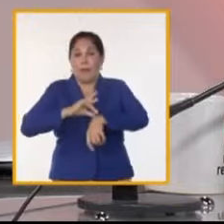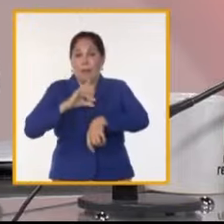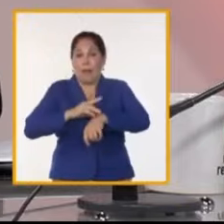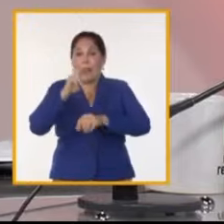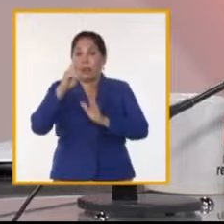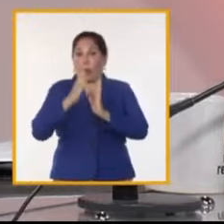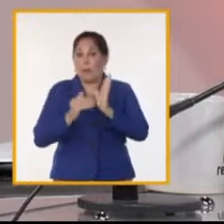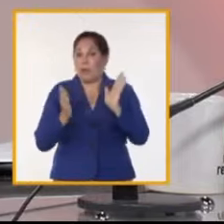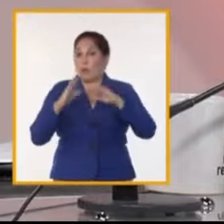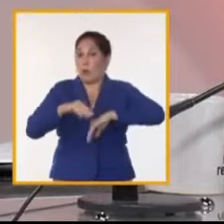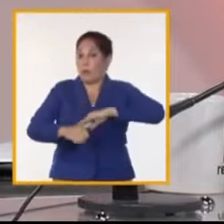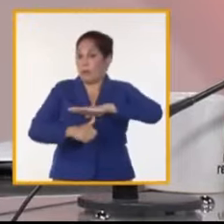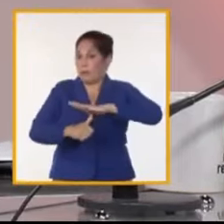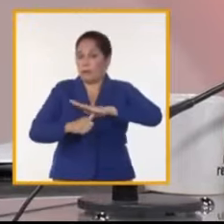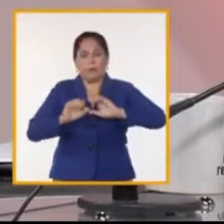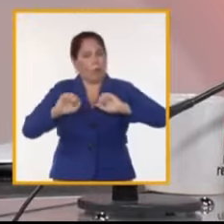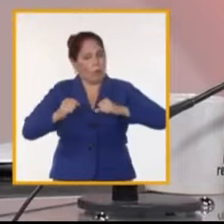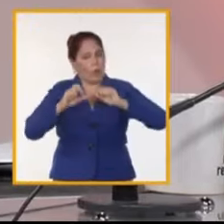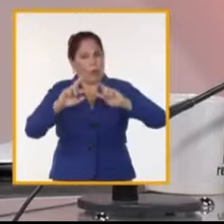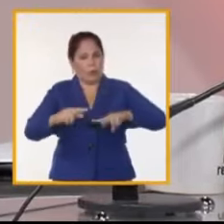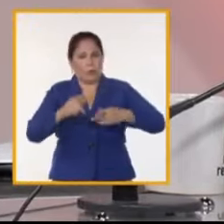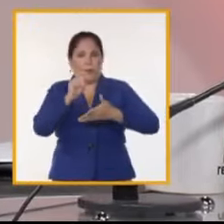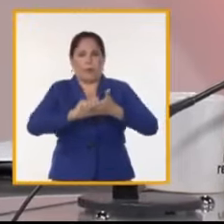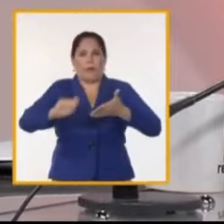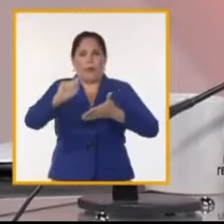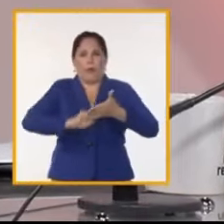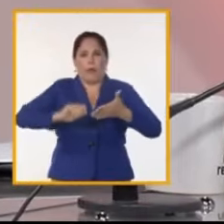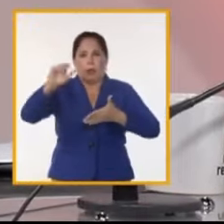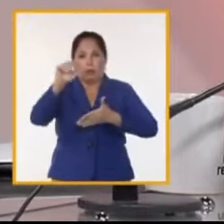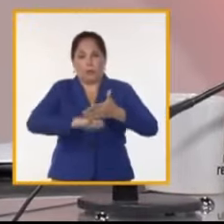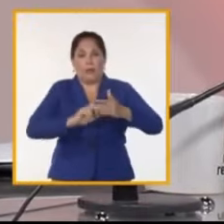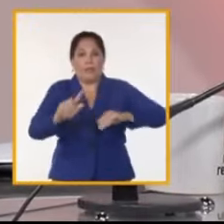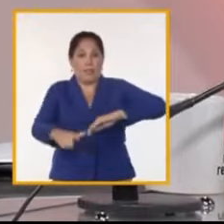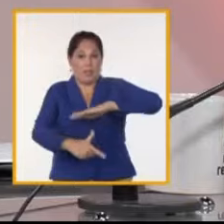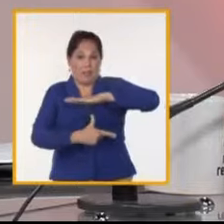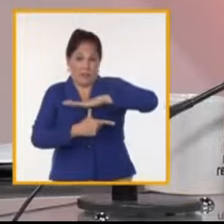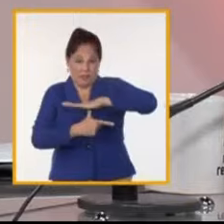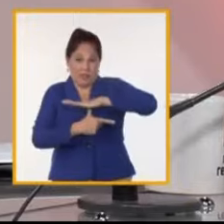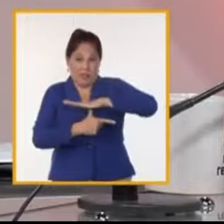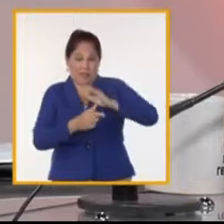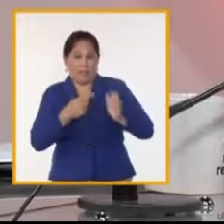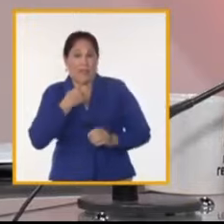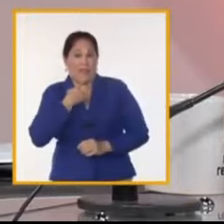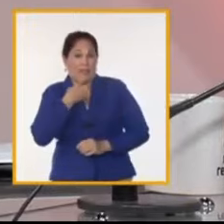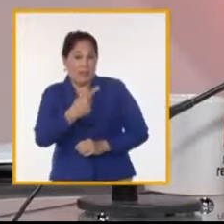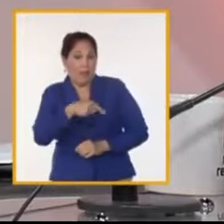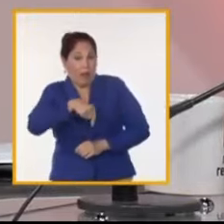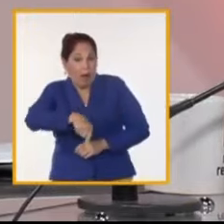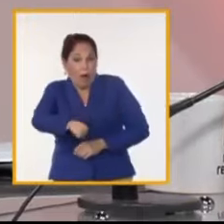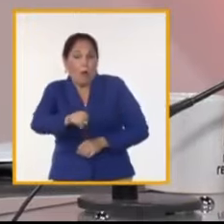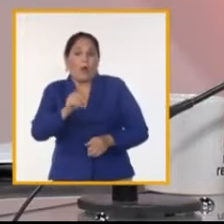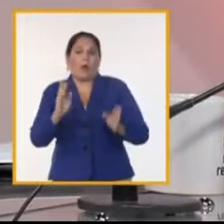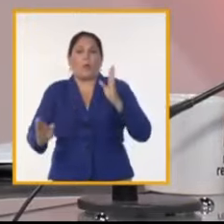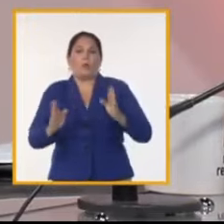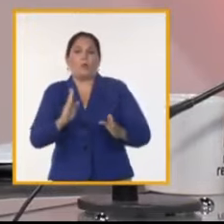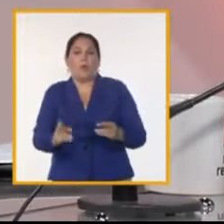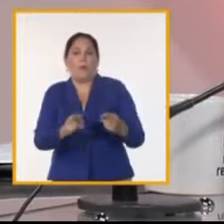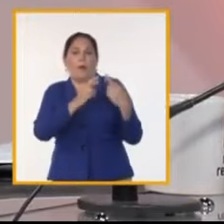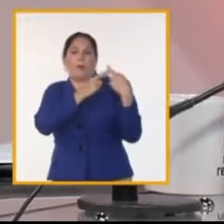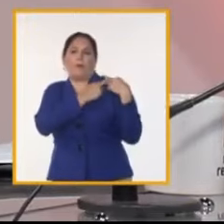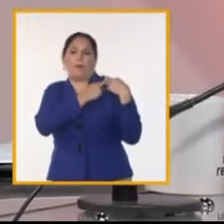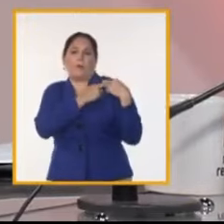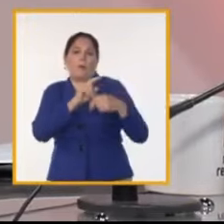2 meses del presidente de la república el vicepresidente primero de la República tomará el mando y la responsabilidades de